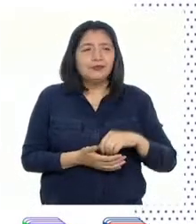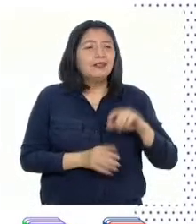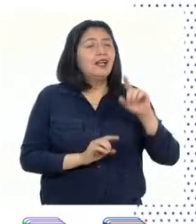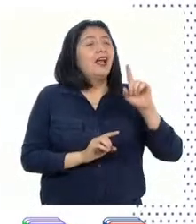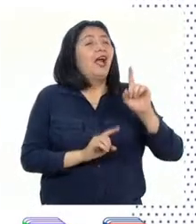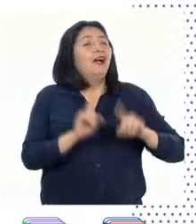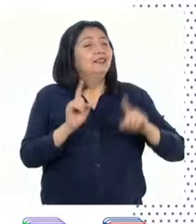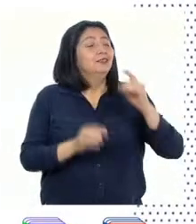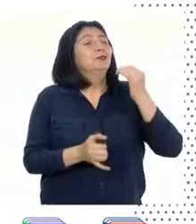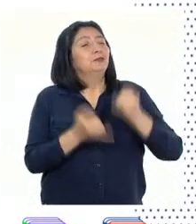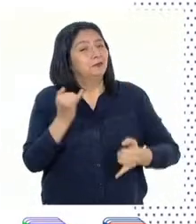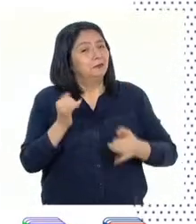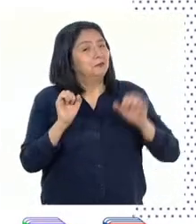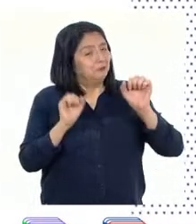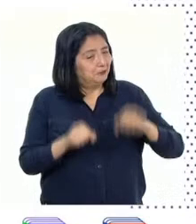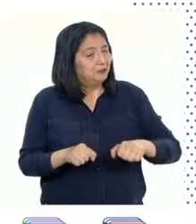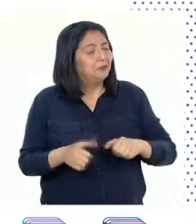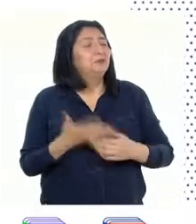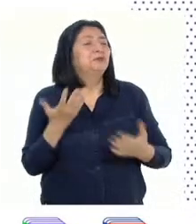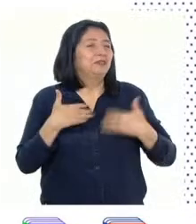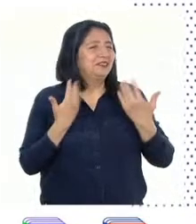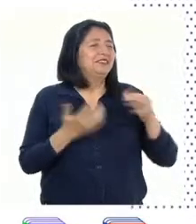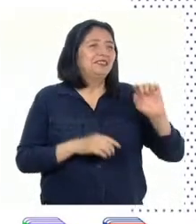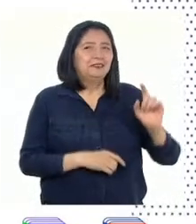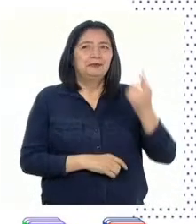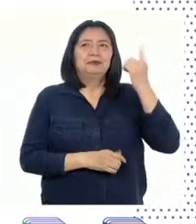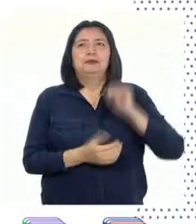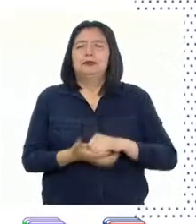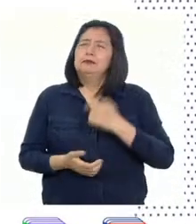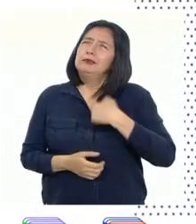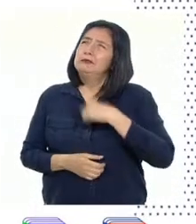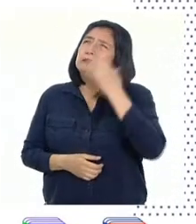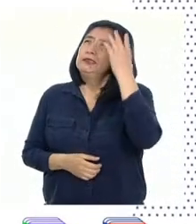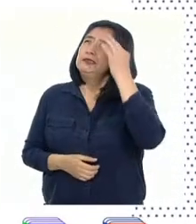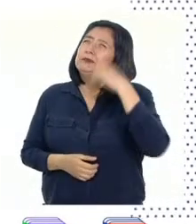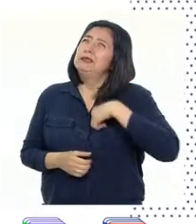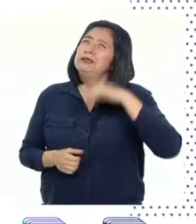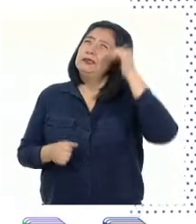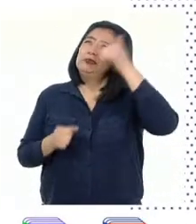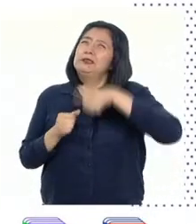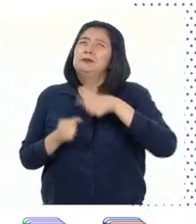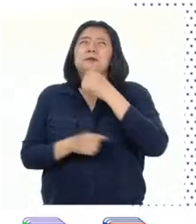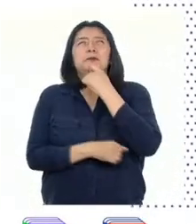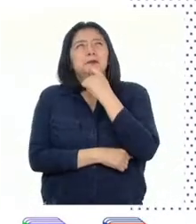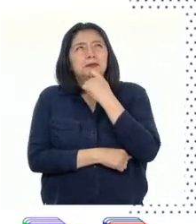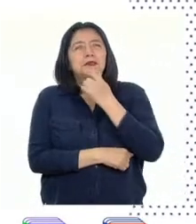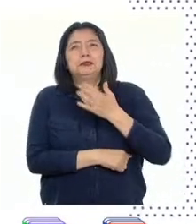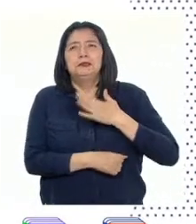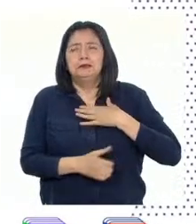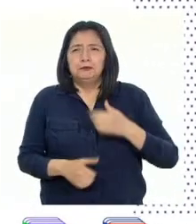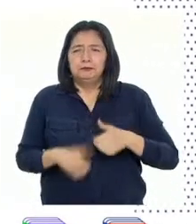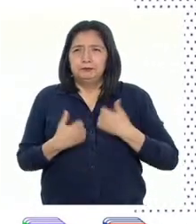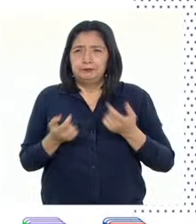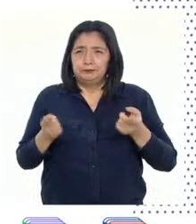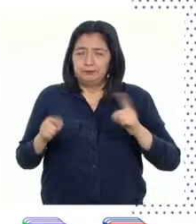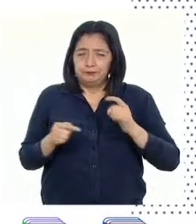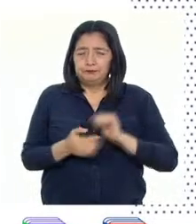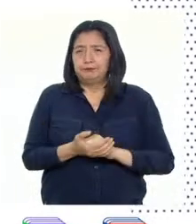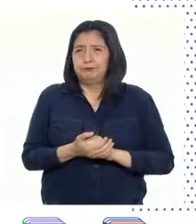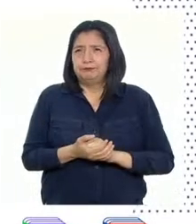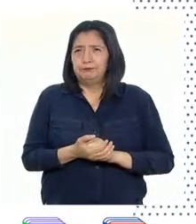los últimos pueden llegar a ser los primeros. Bueno, una anécdota que me acuerdo en mi vida, cuando me